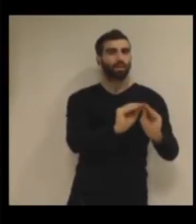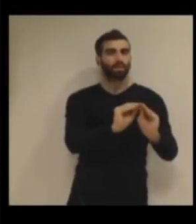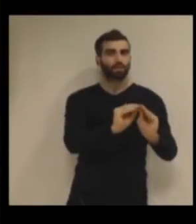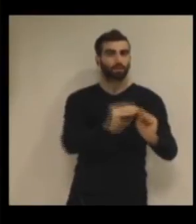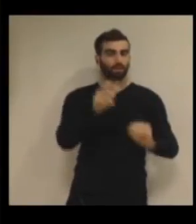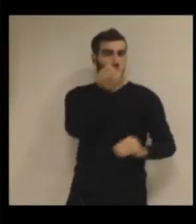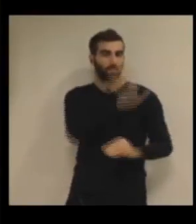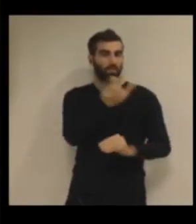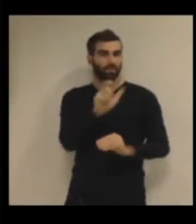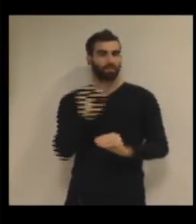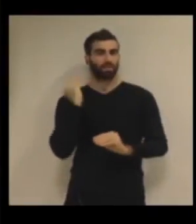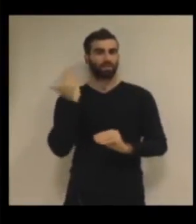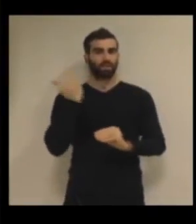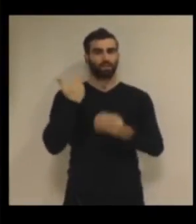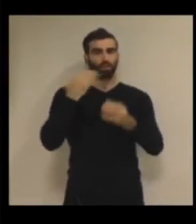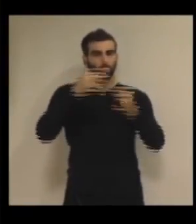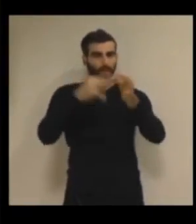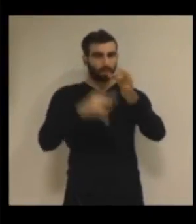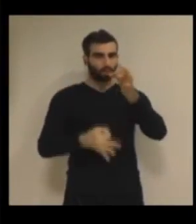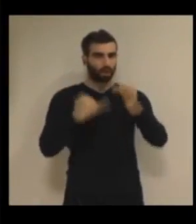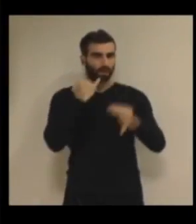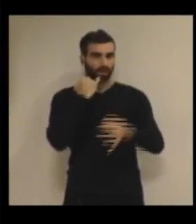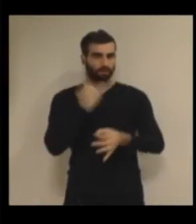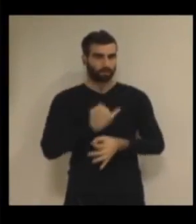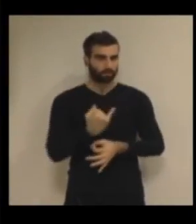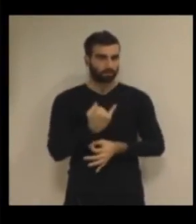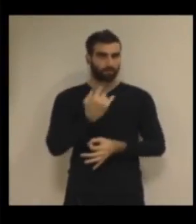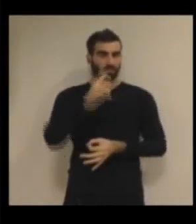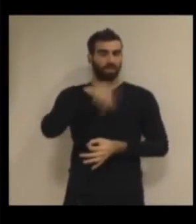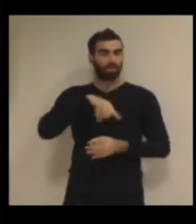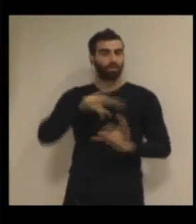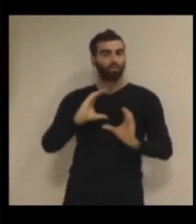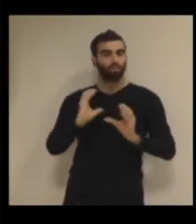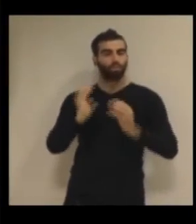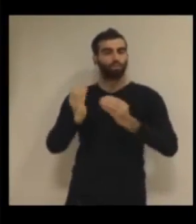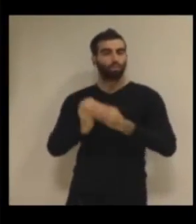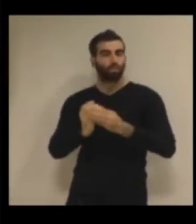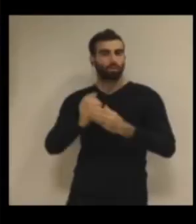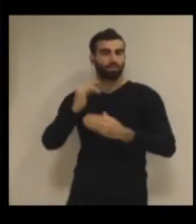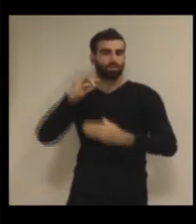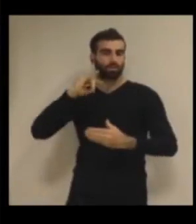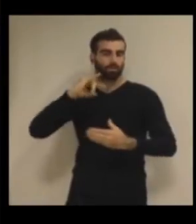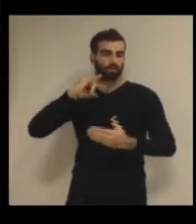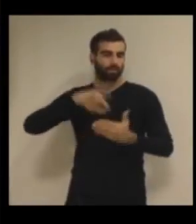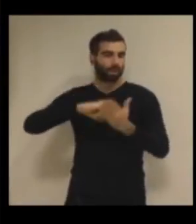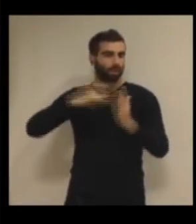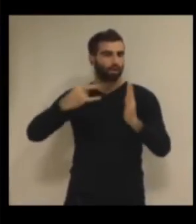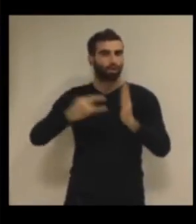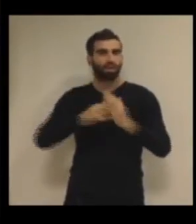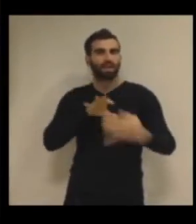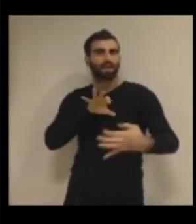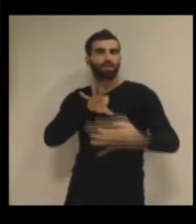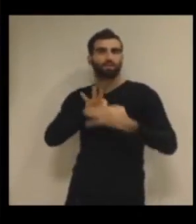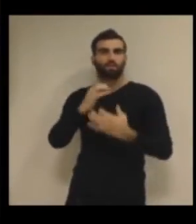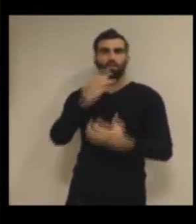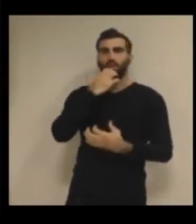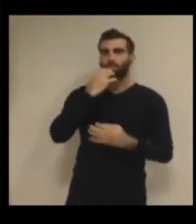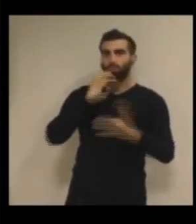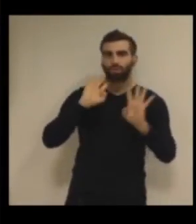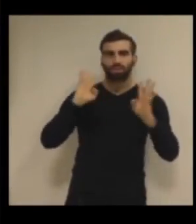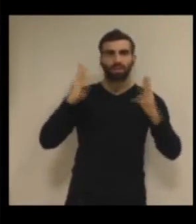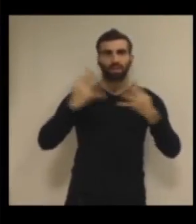medular. Un subconjunto de tecnologías relacionadas pues serían las tecnologías web y también pues las plataformas